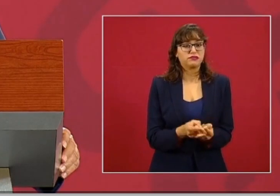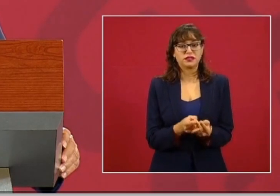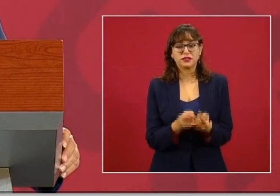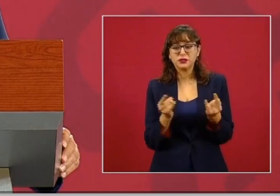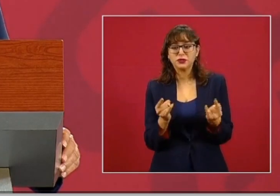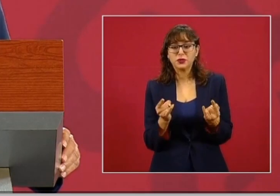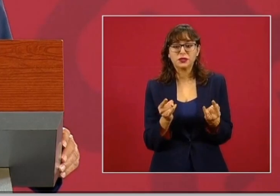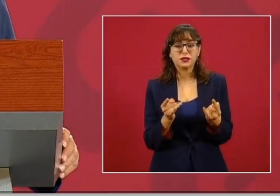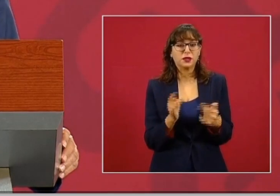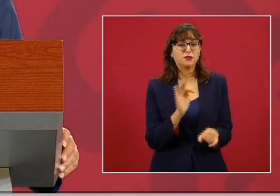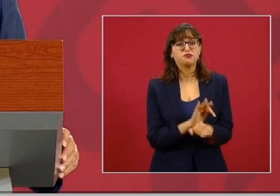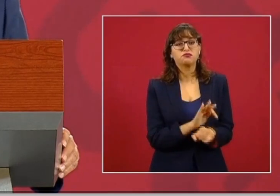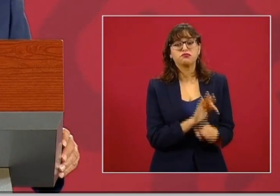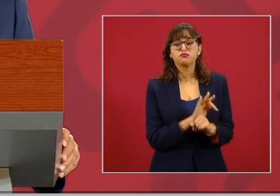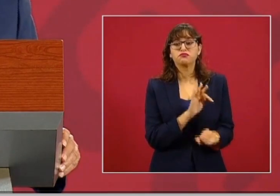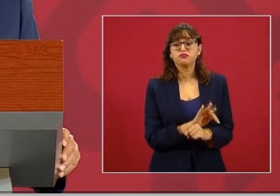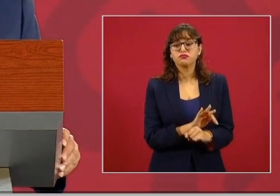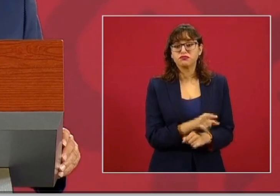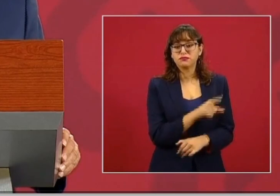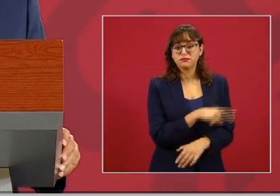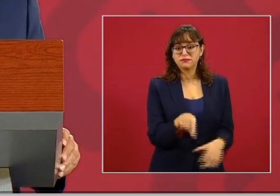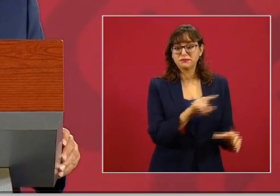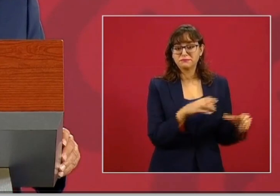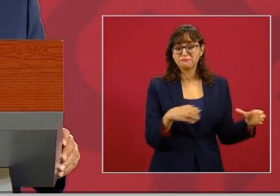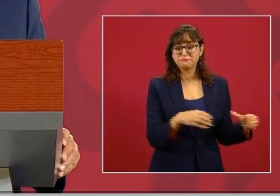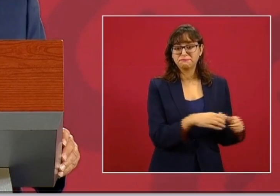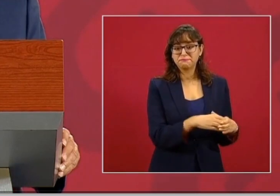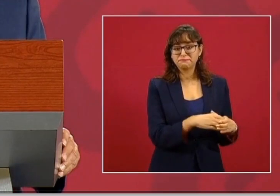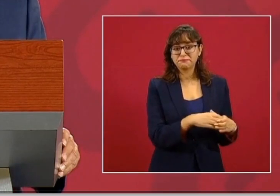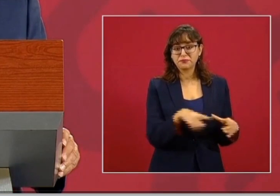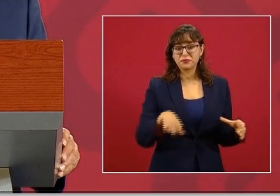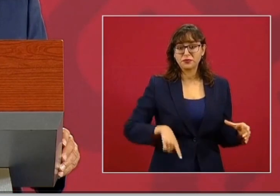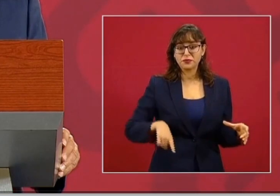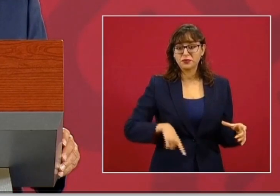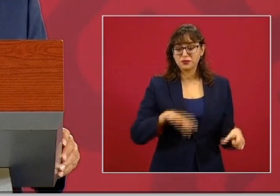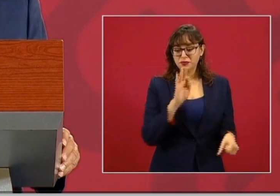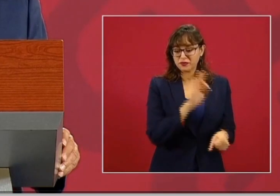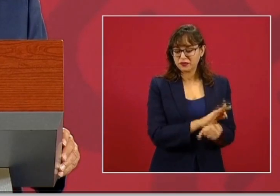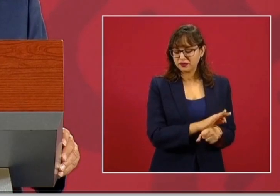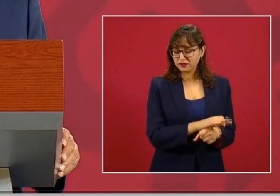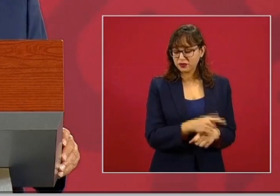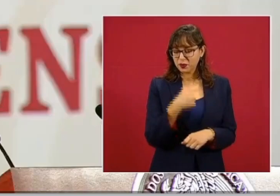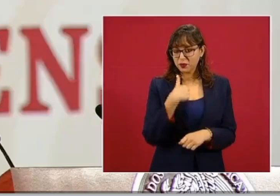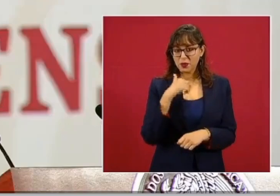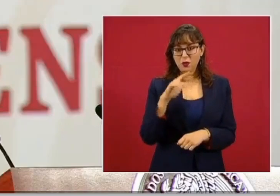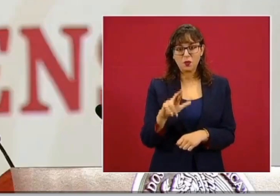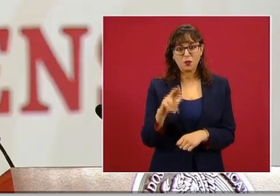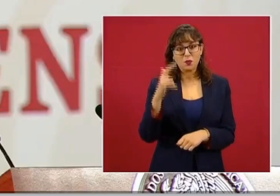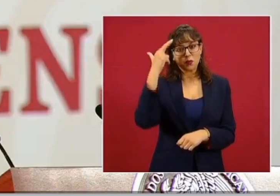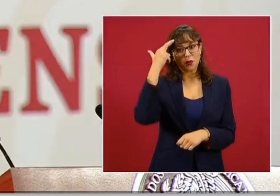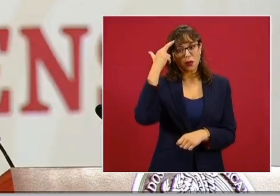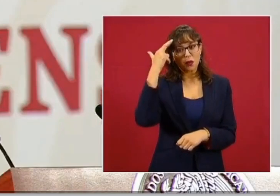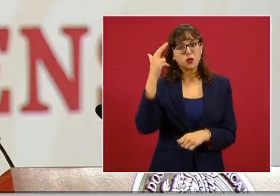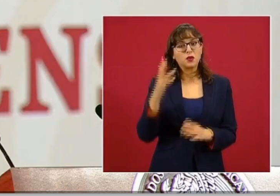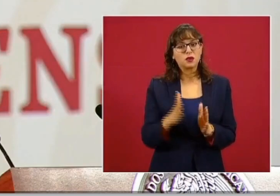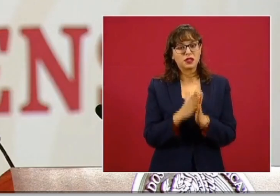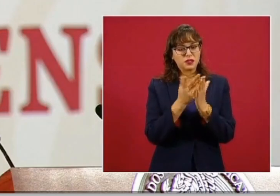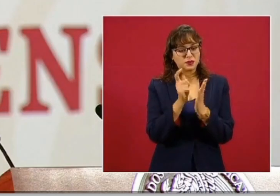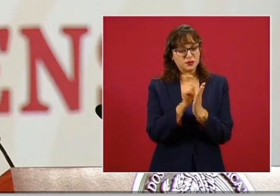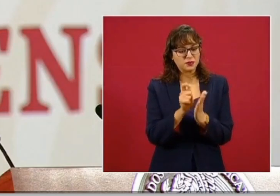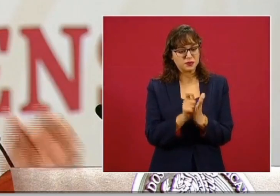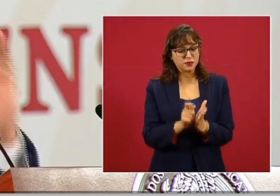deberían de escribirse. Lo que pasa es que en todo el periodo neoliberal los intelectuales estaban dedicados a quemar